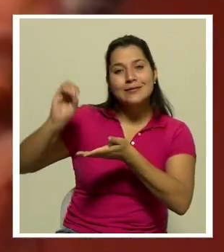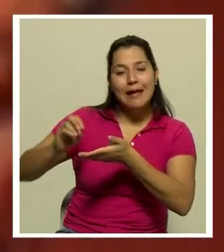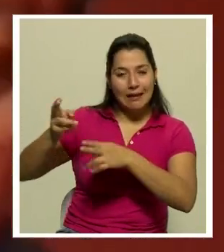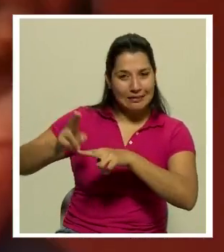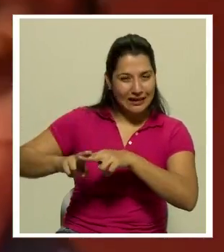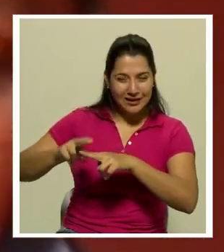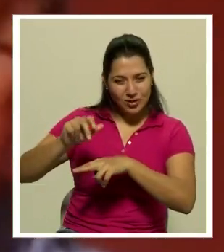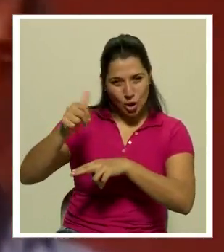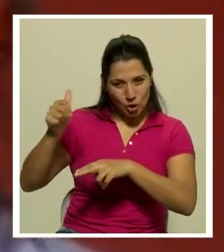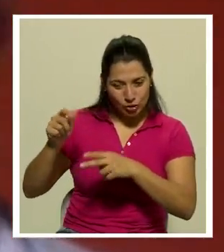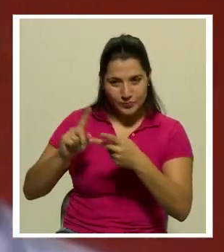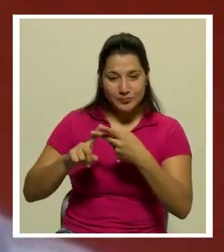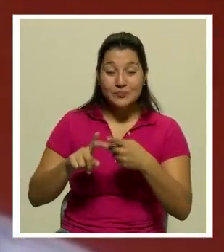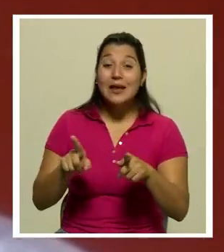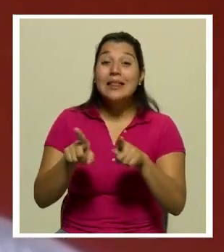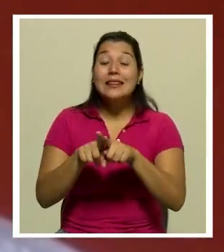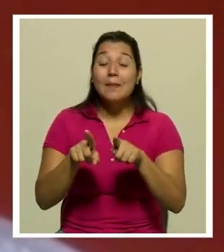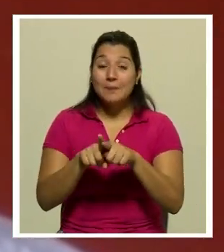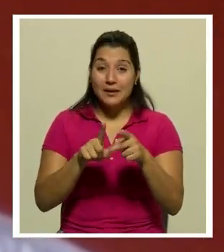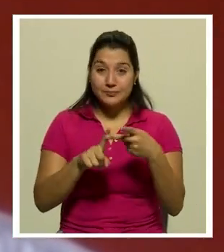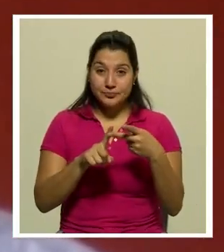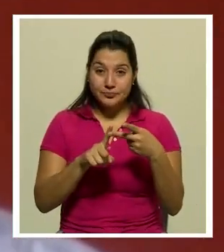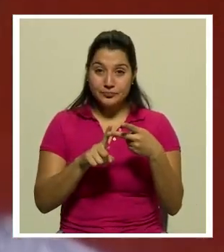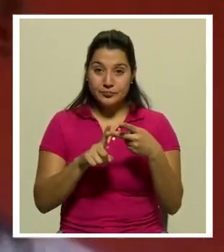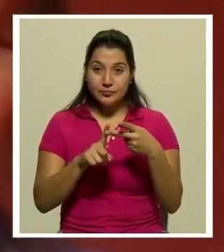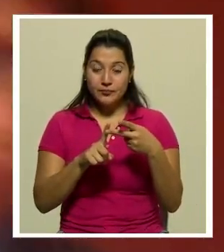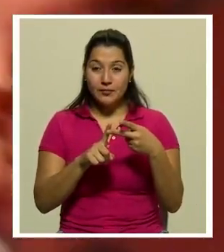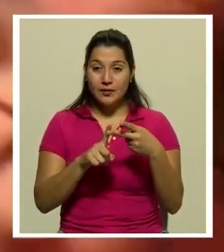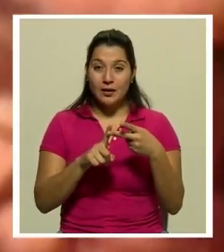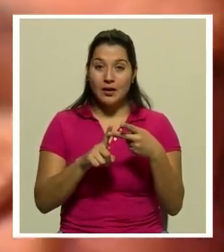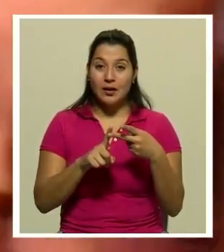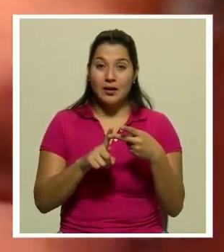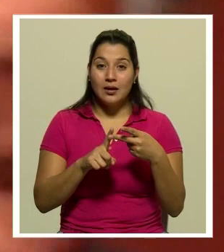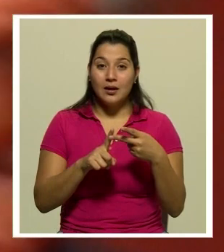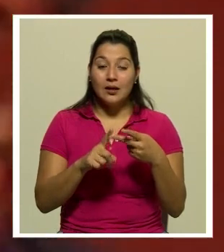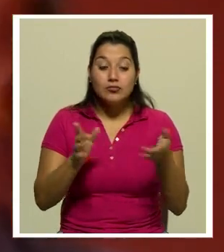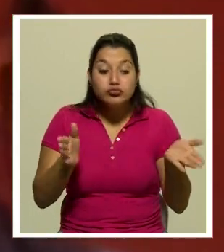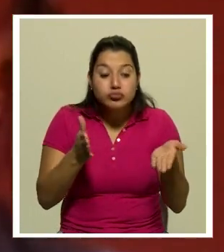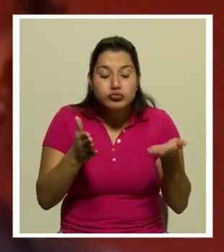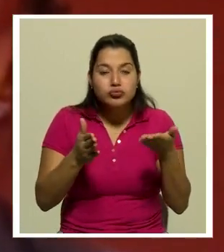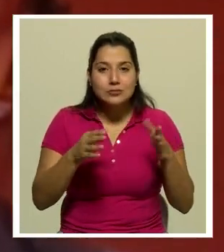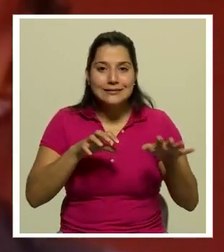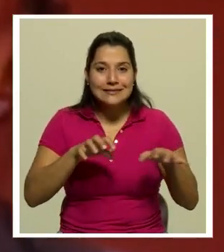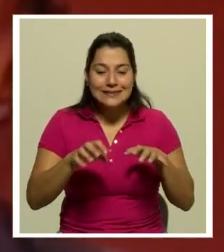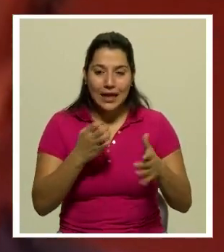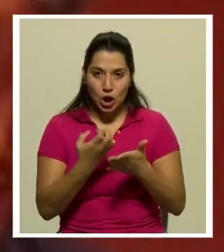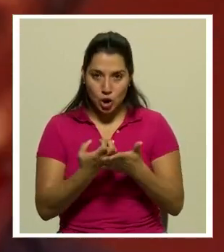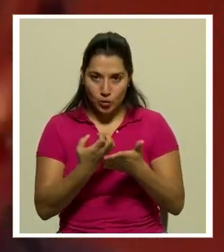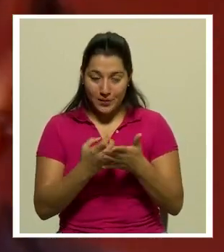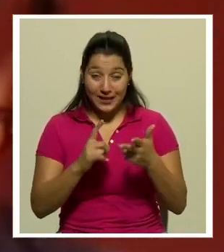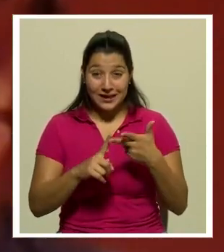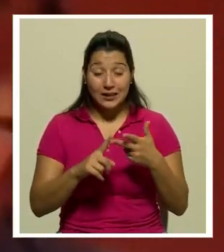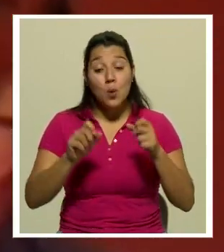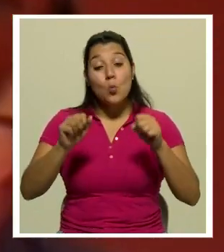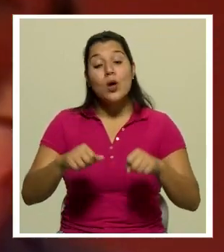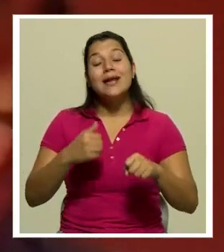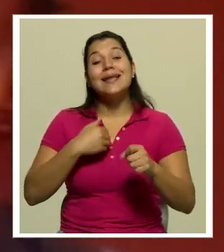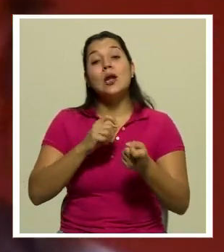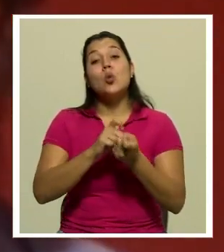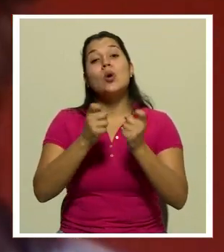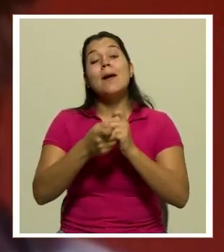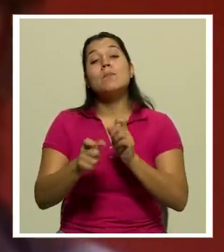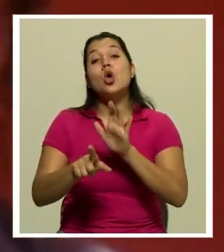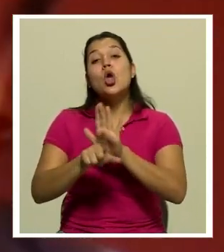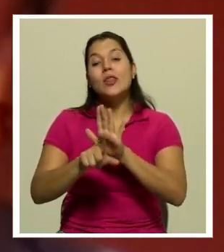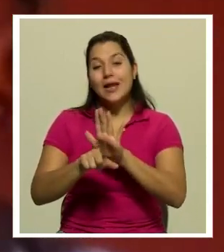el crecimiento económico, una reforma tributaria progresiva